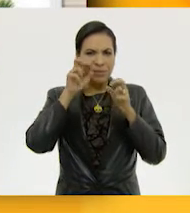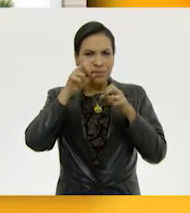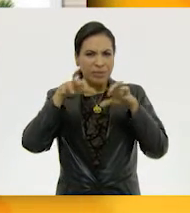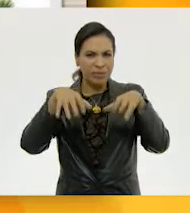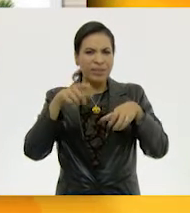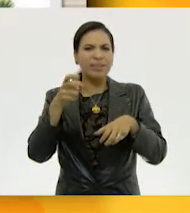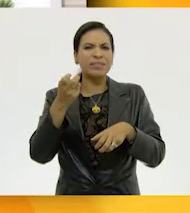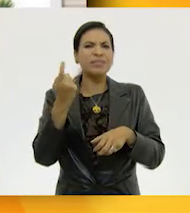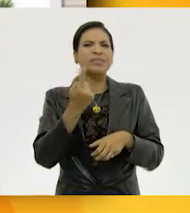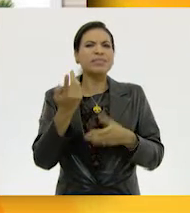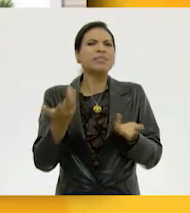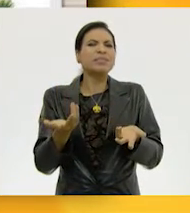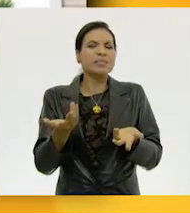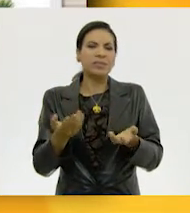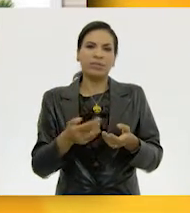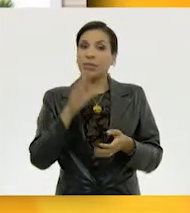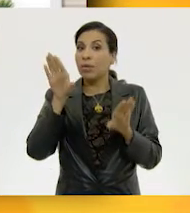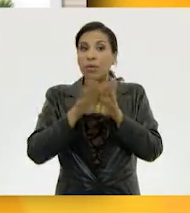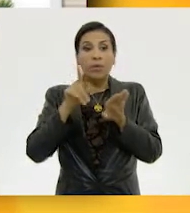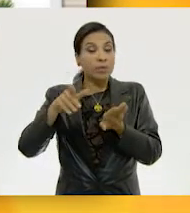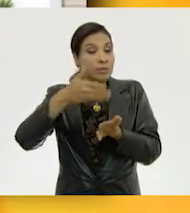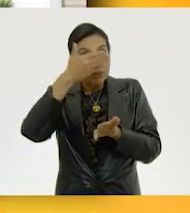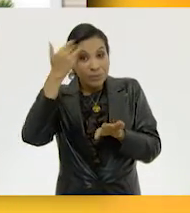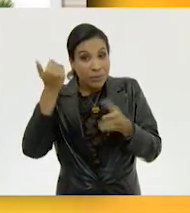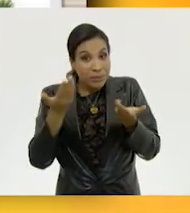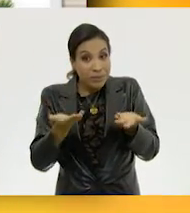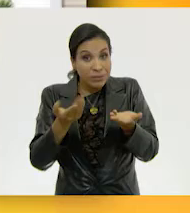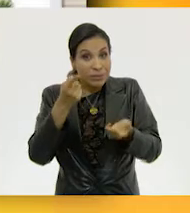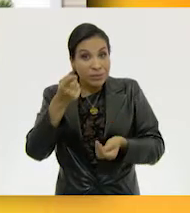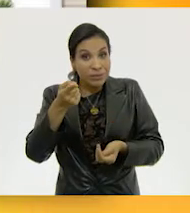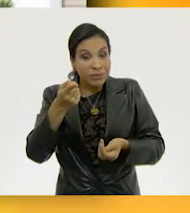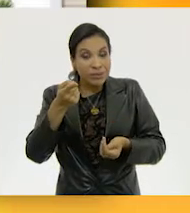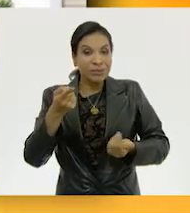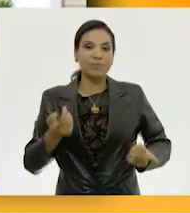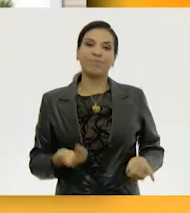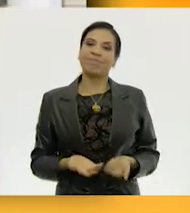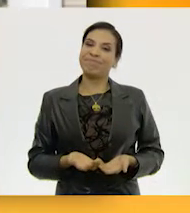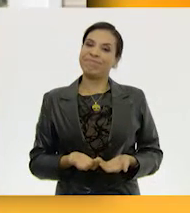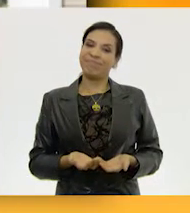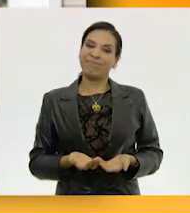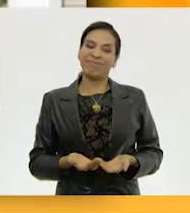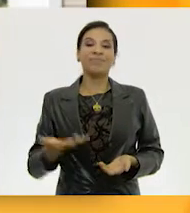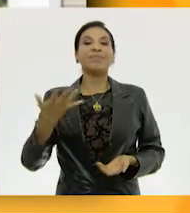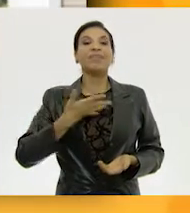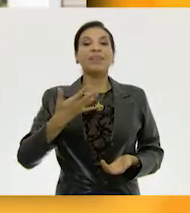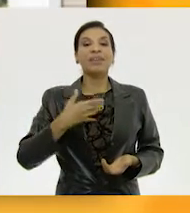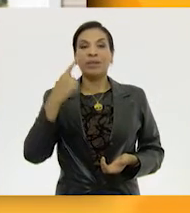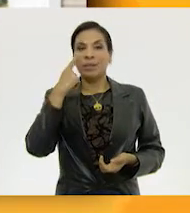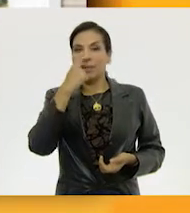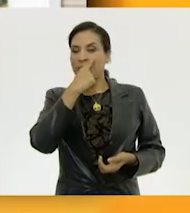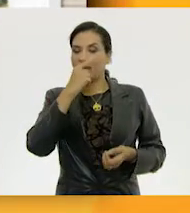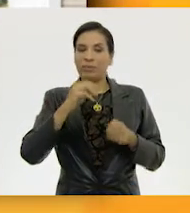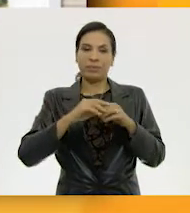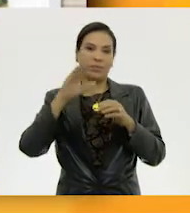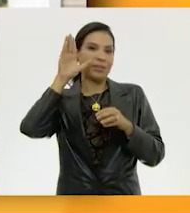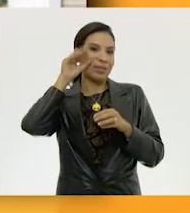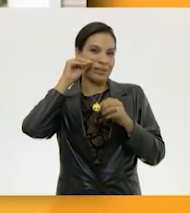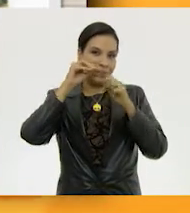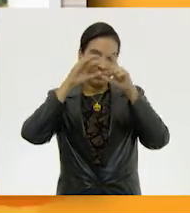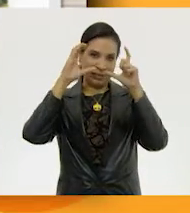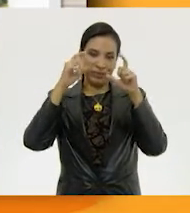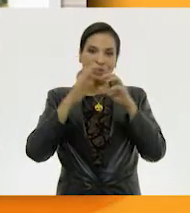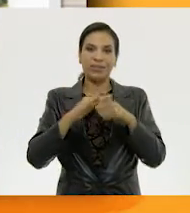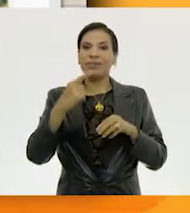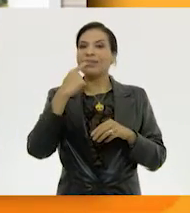¿Y eso qué es? ¿Cómo? ¿No lo sabe usted? Tiene ojos anaranjados,